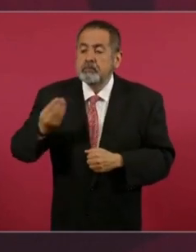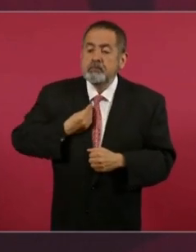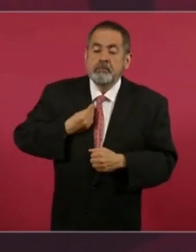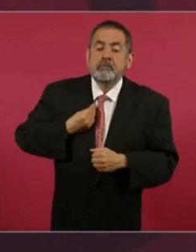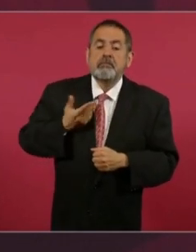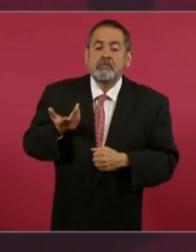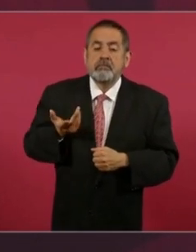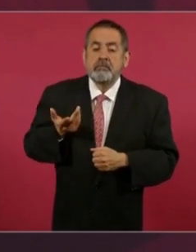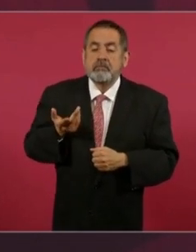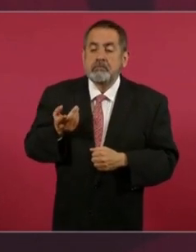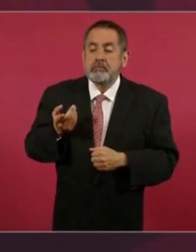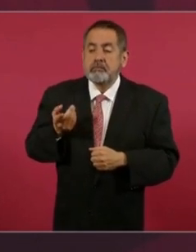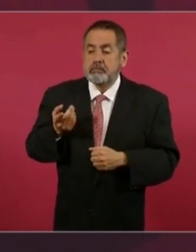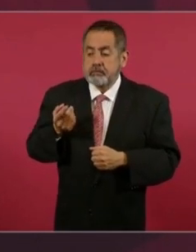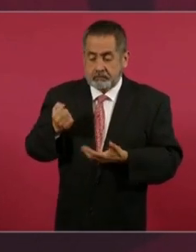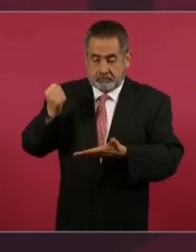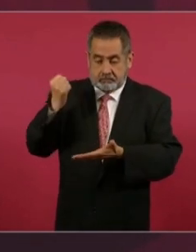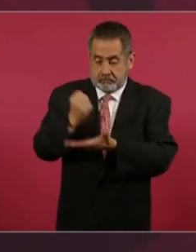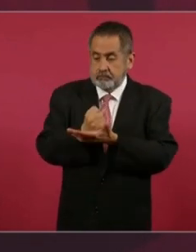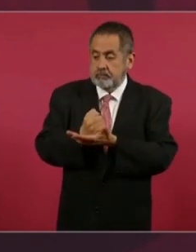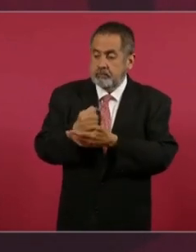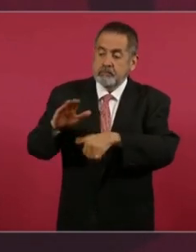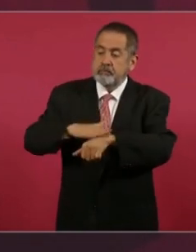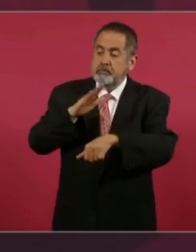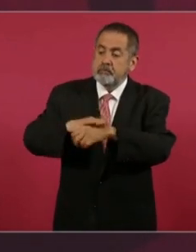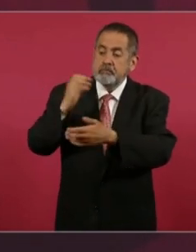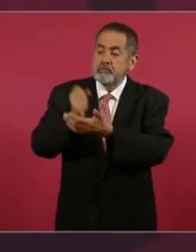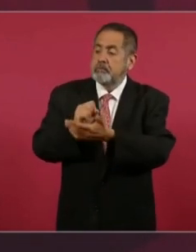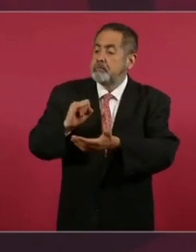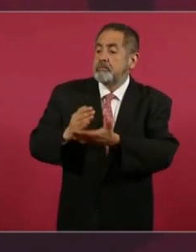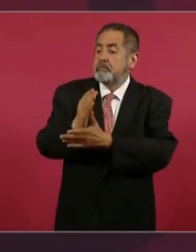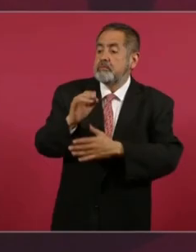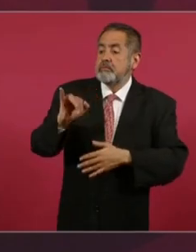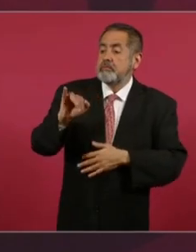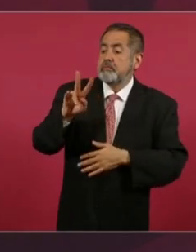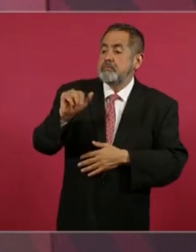que se aprobara el aumento al IVA.